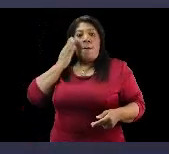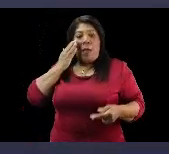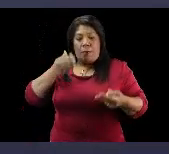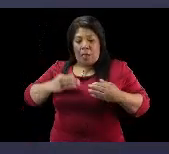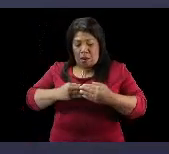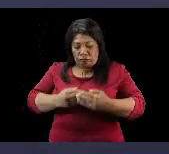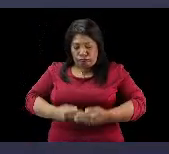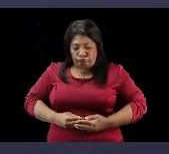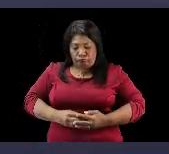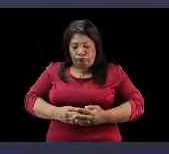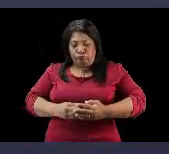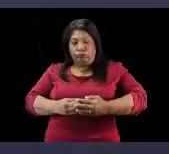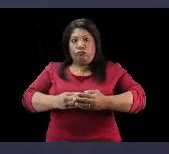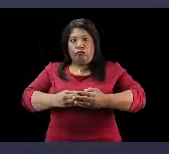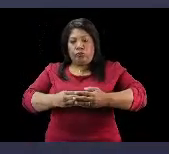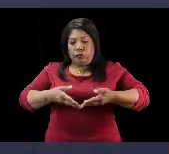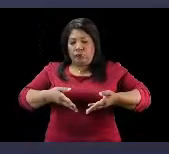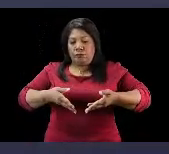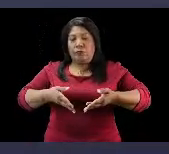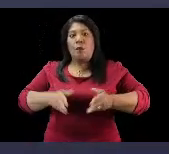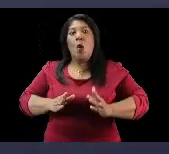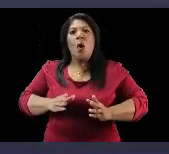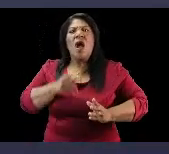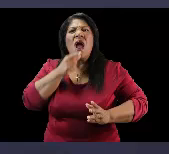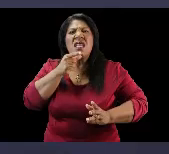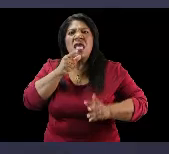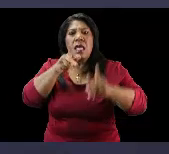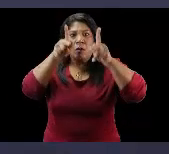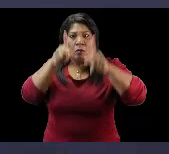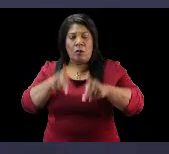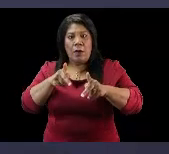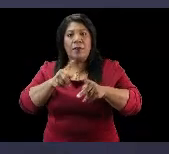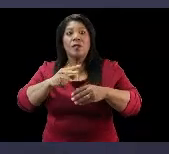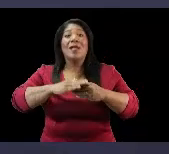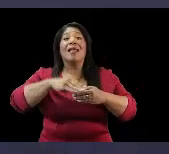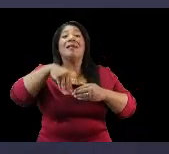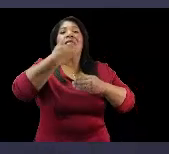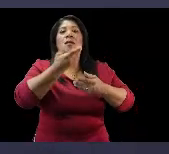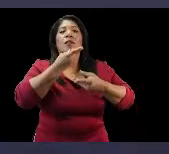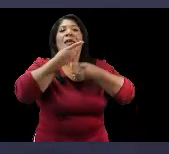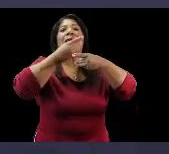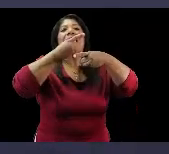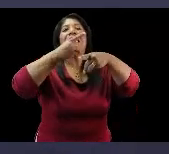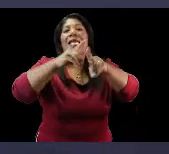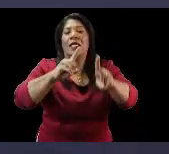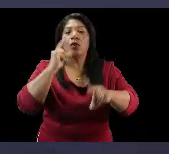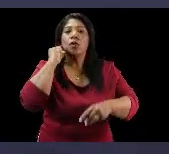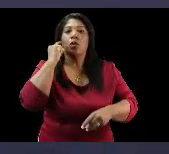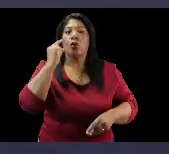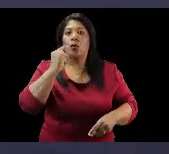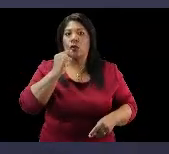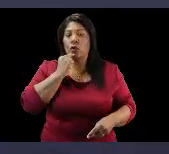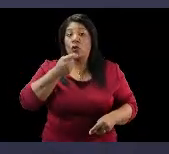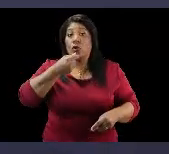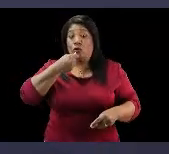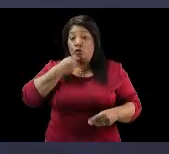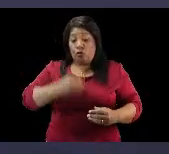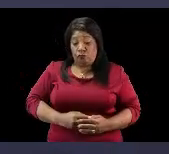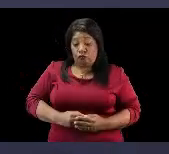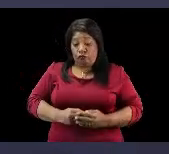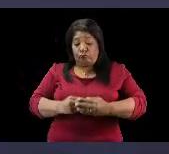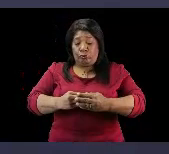persona. Después fue que yo recibí el diagnóstico de la pérdida auditiva, pero yo di a luz